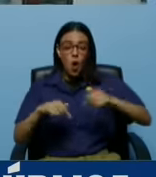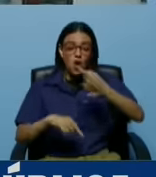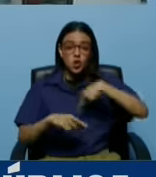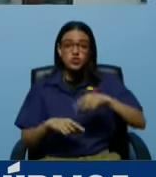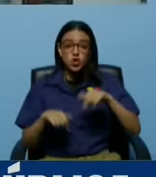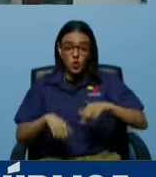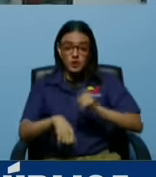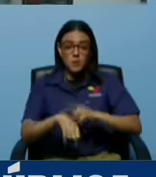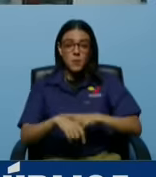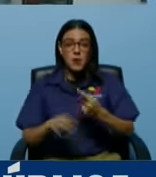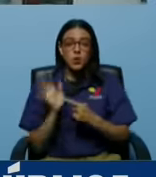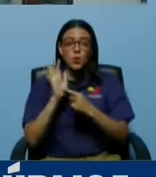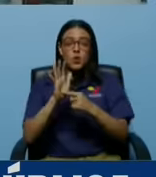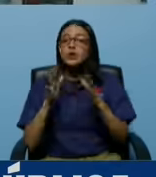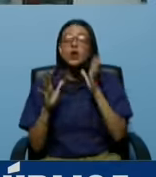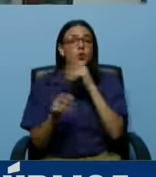ustedes,